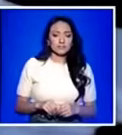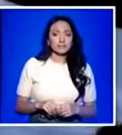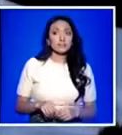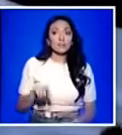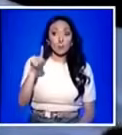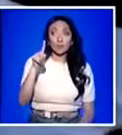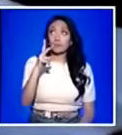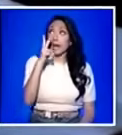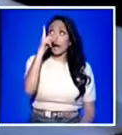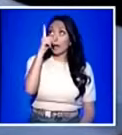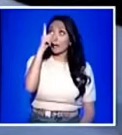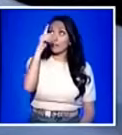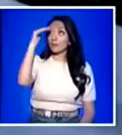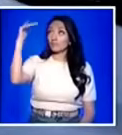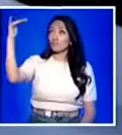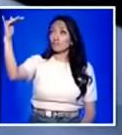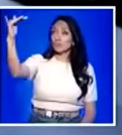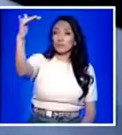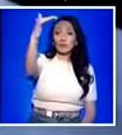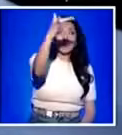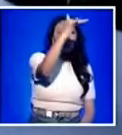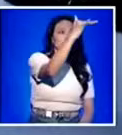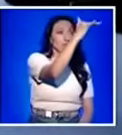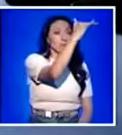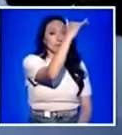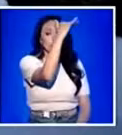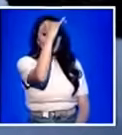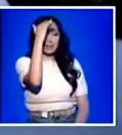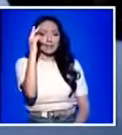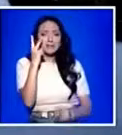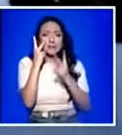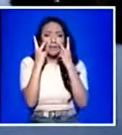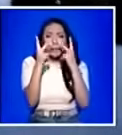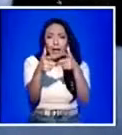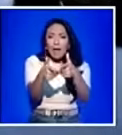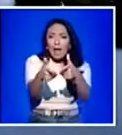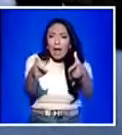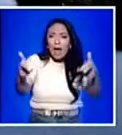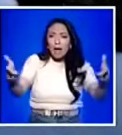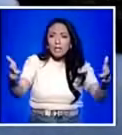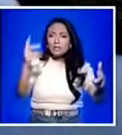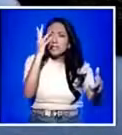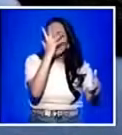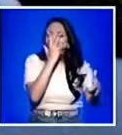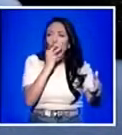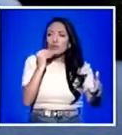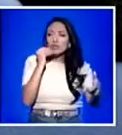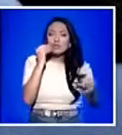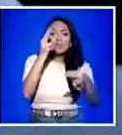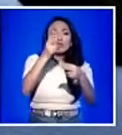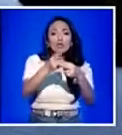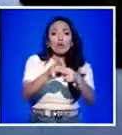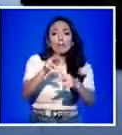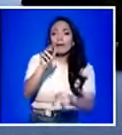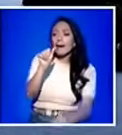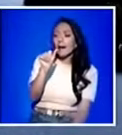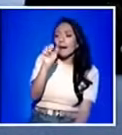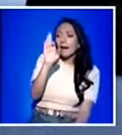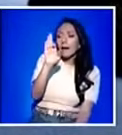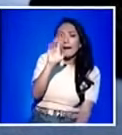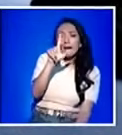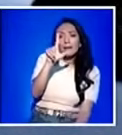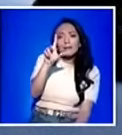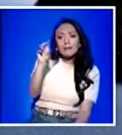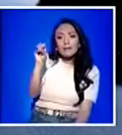Desde el aire se aprecia la magnitud y también su belleza. Es el complejo Lacustre Atillo, en el Parque Nacional